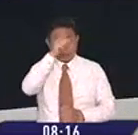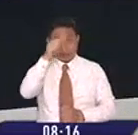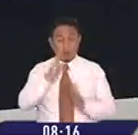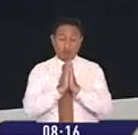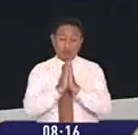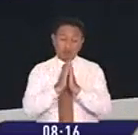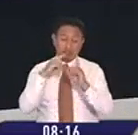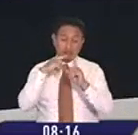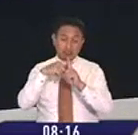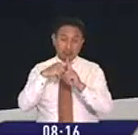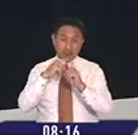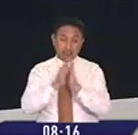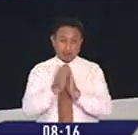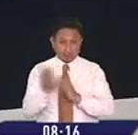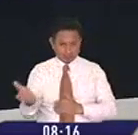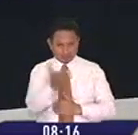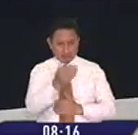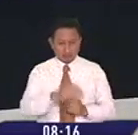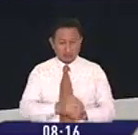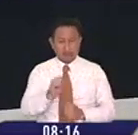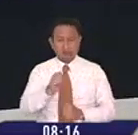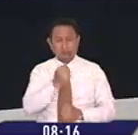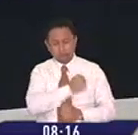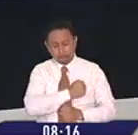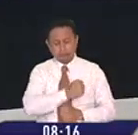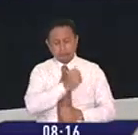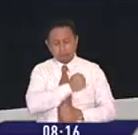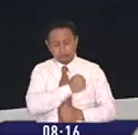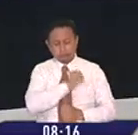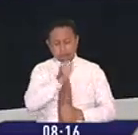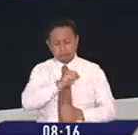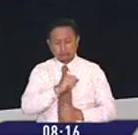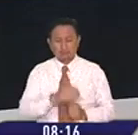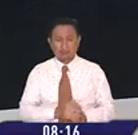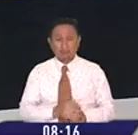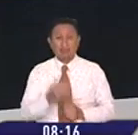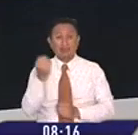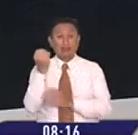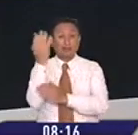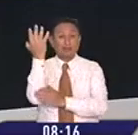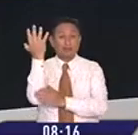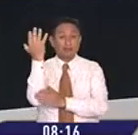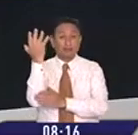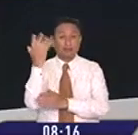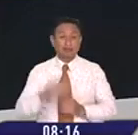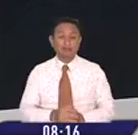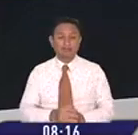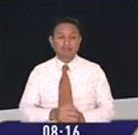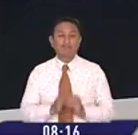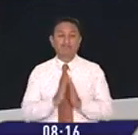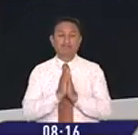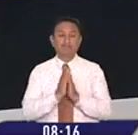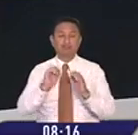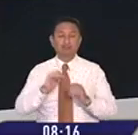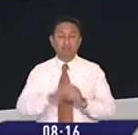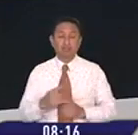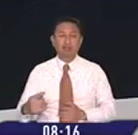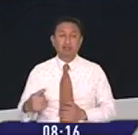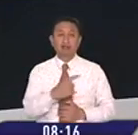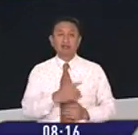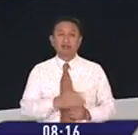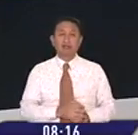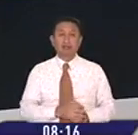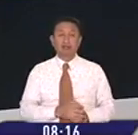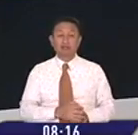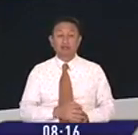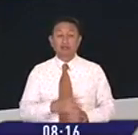a misa para que de esa manera confiese sus pecados con esta velita verde. Hacemos alusión, evidentemente, y